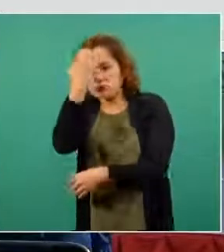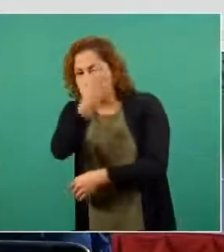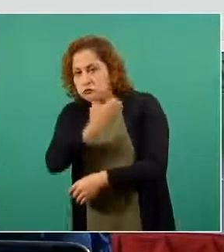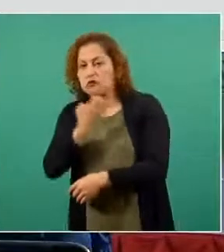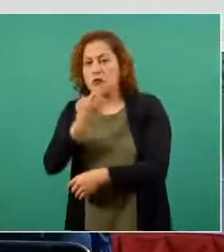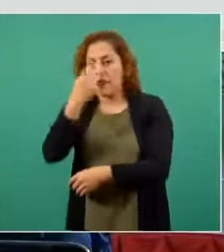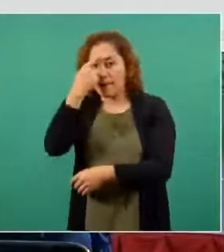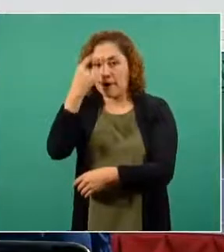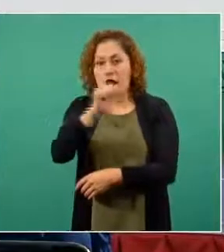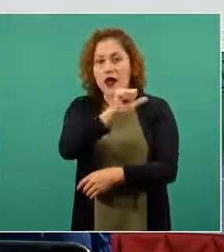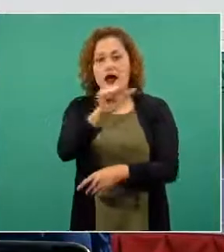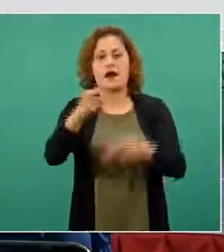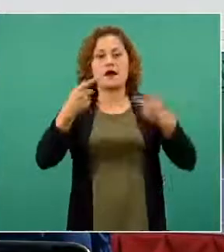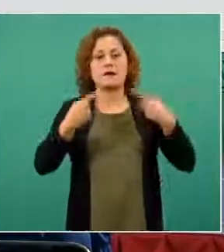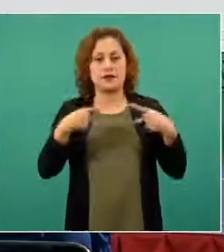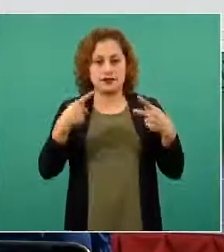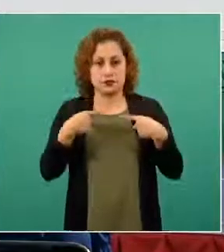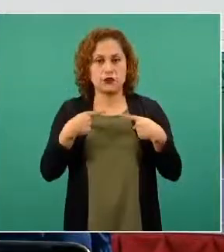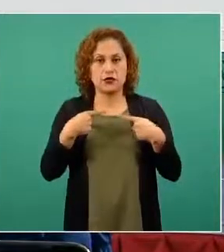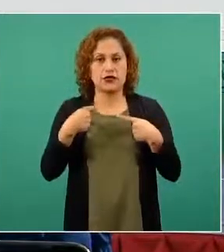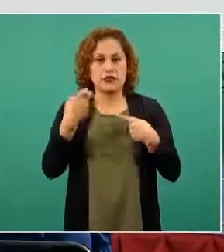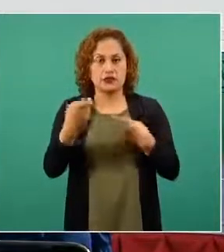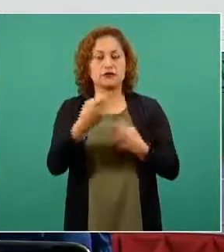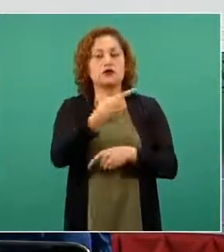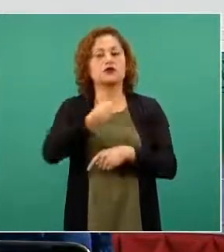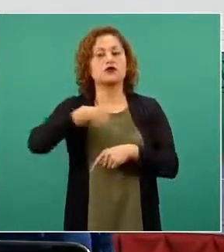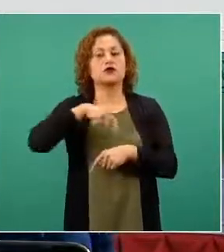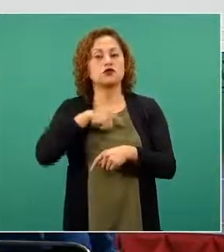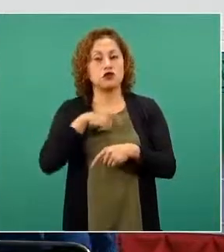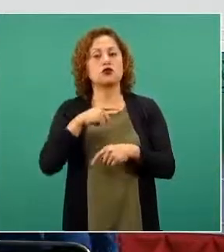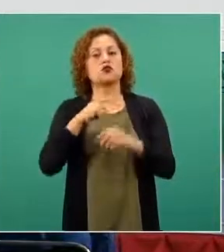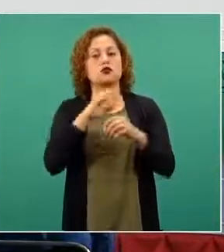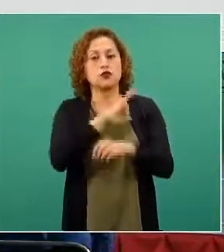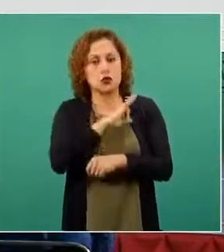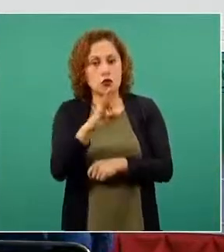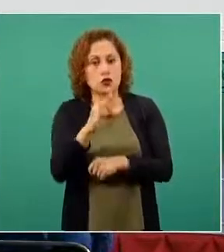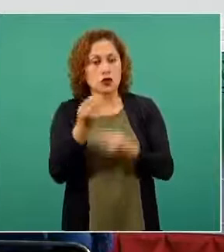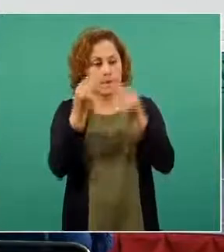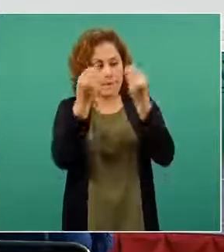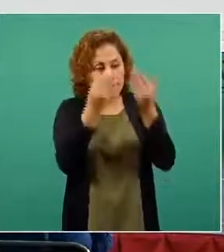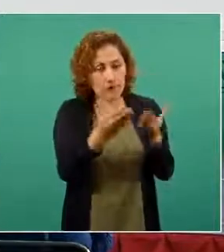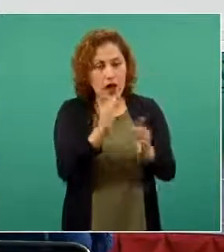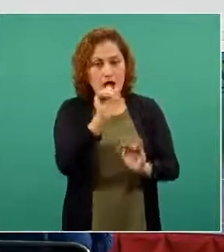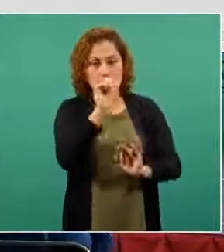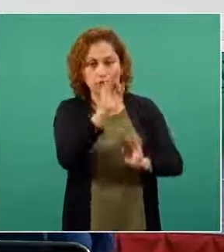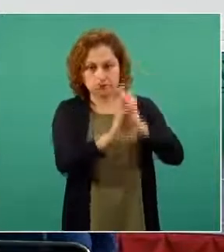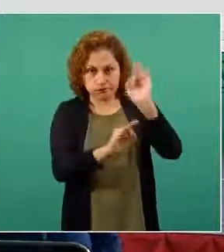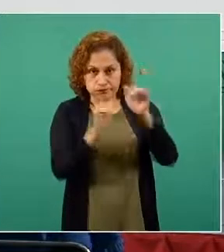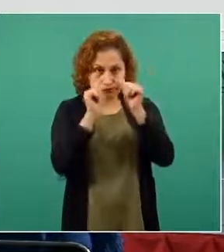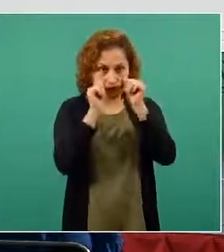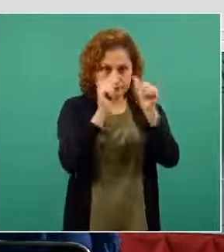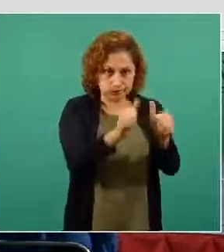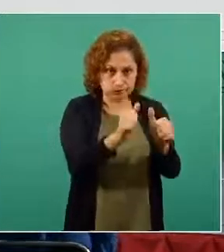pacientes el tratamiento multidisciplinario que se requiere, junto